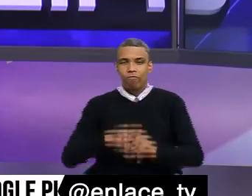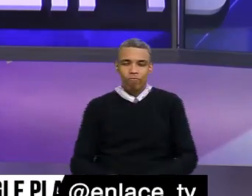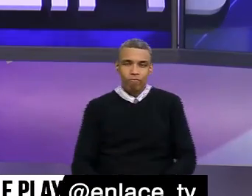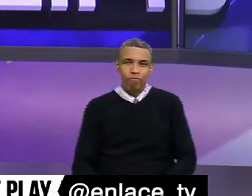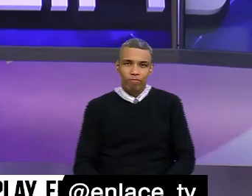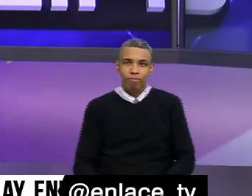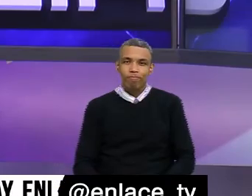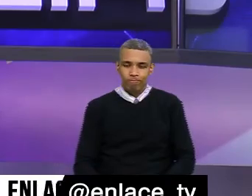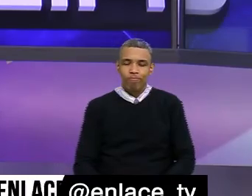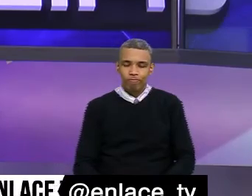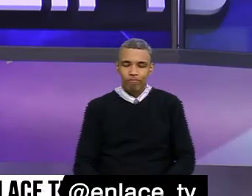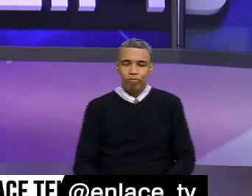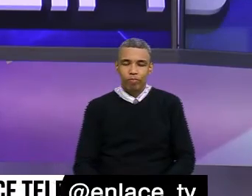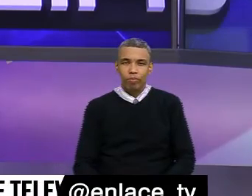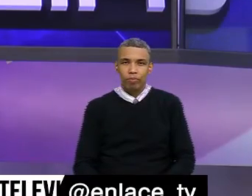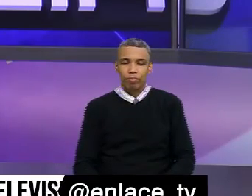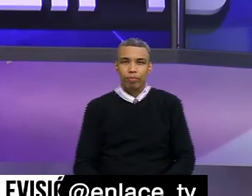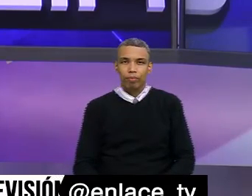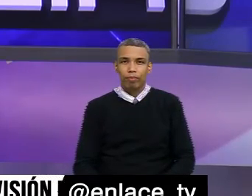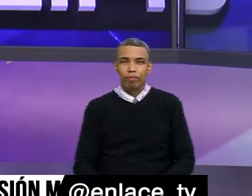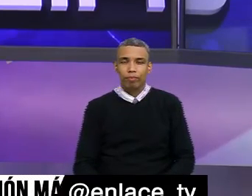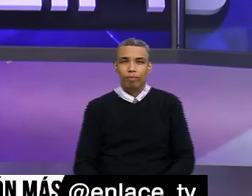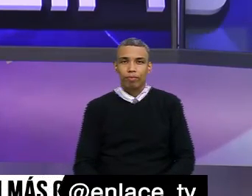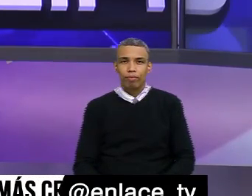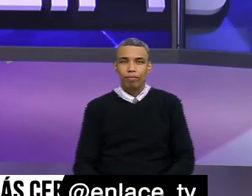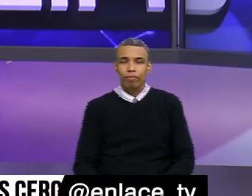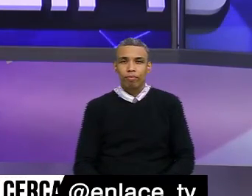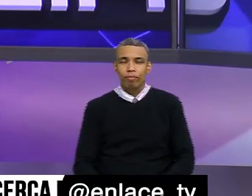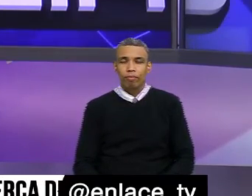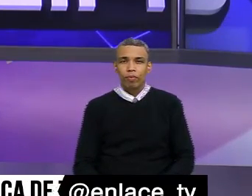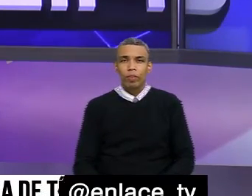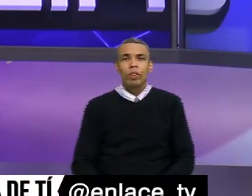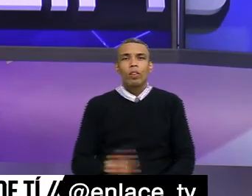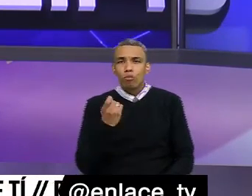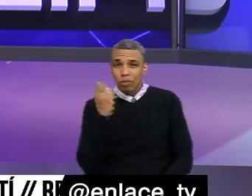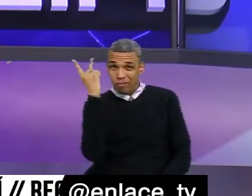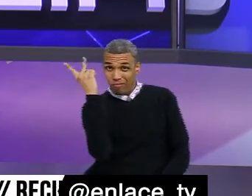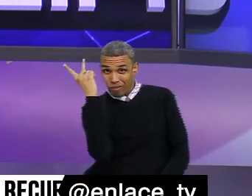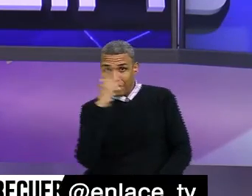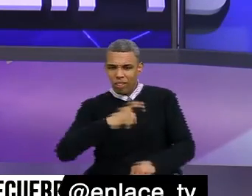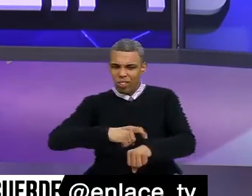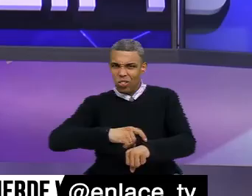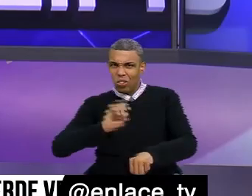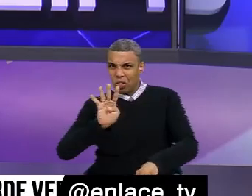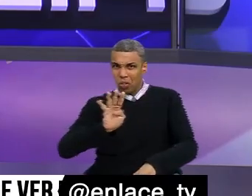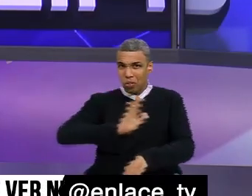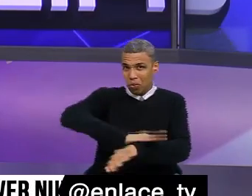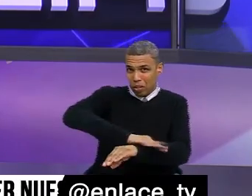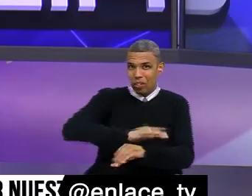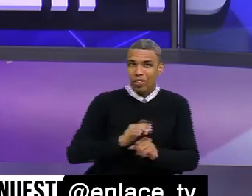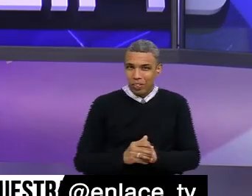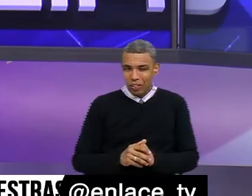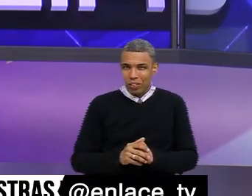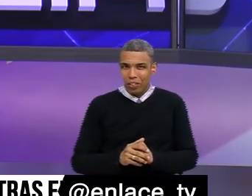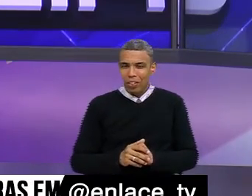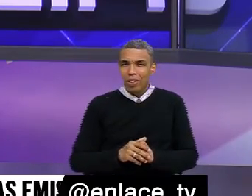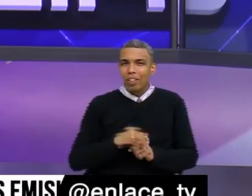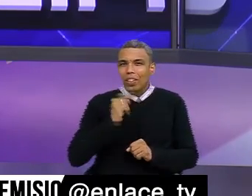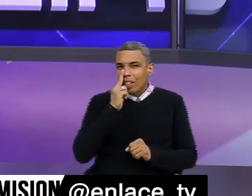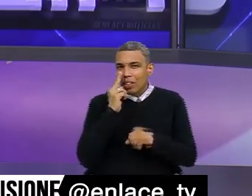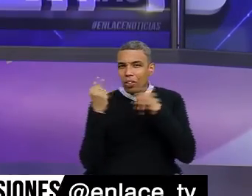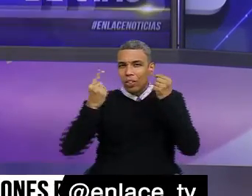Así es, pase en su tumba. Y desde las 4 de la tarde del próximo viernes serán cerradas las vías de acceso a la Villa Olímpica con ocasión del